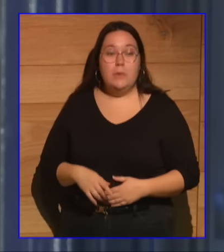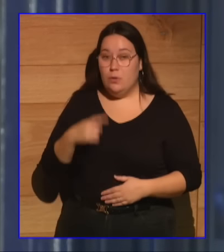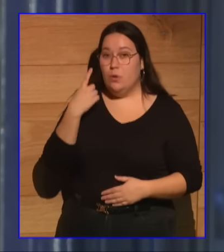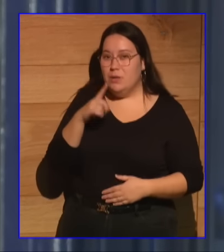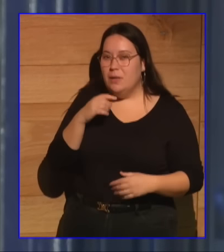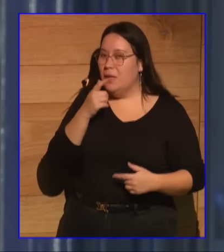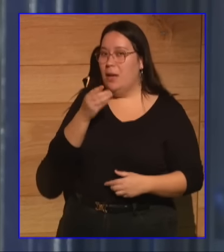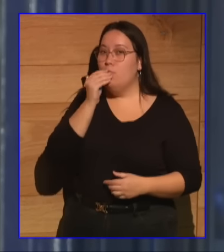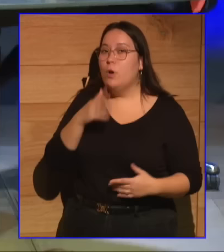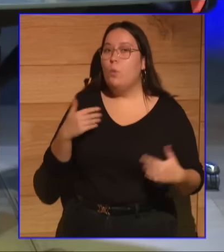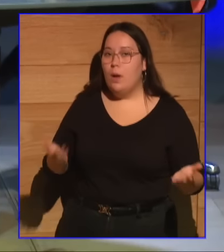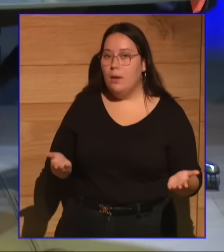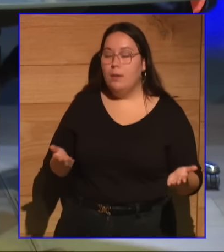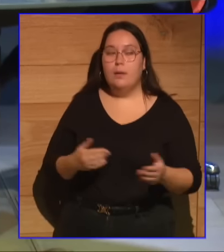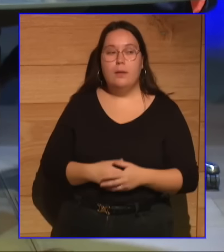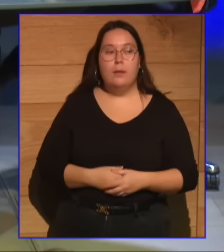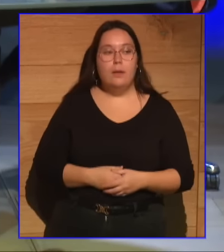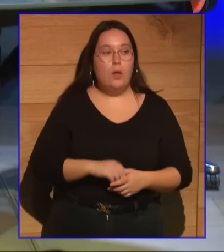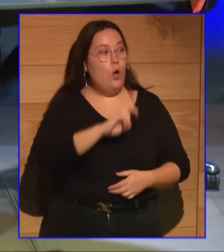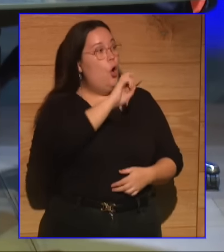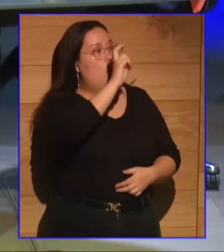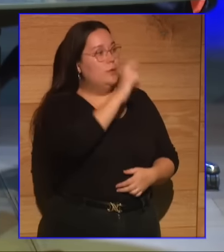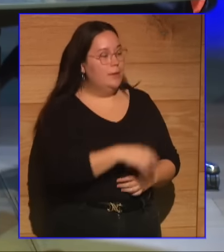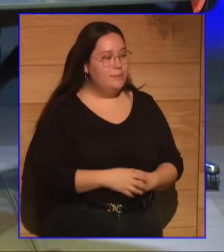and Fire, Javier Cansado? Otra.